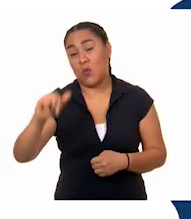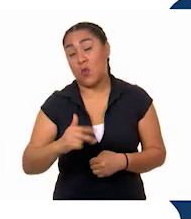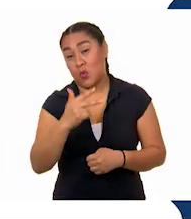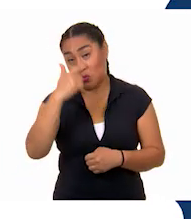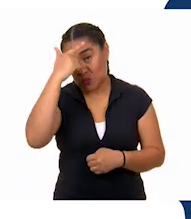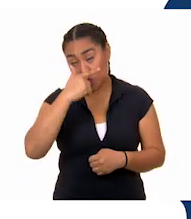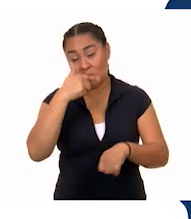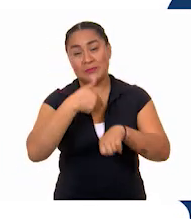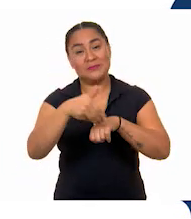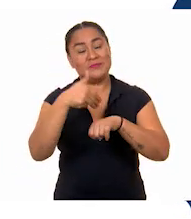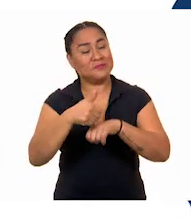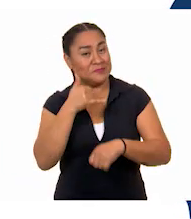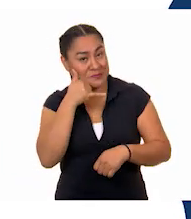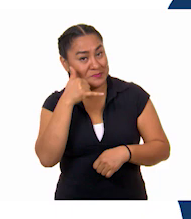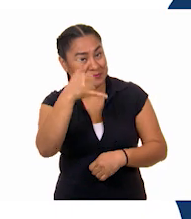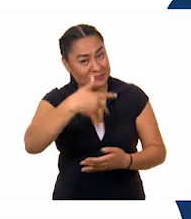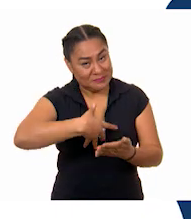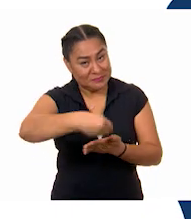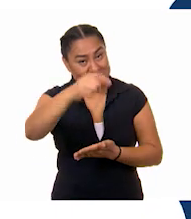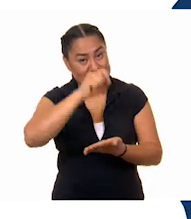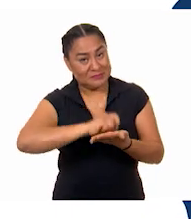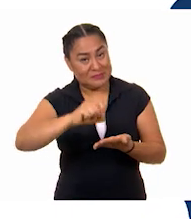teléfono